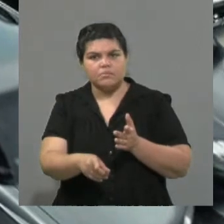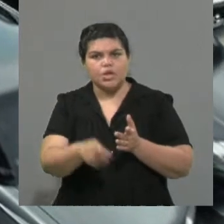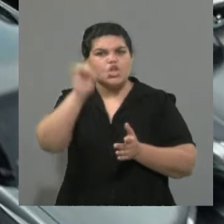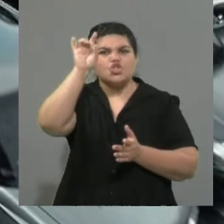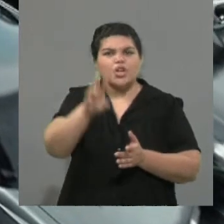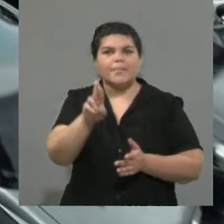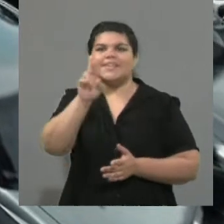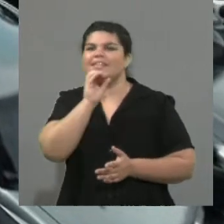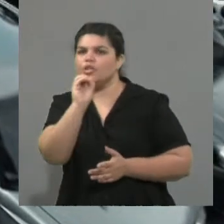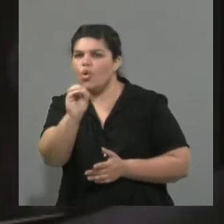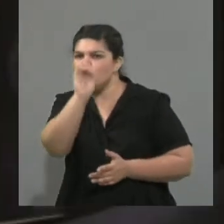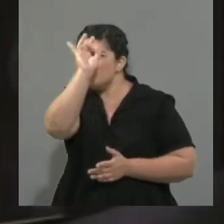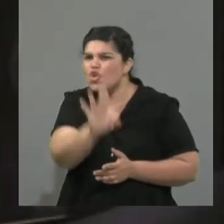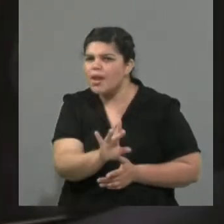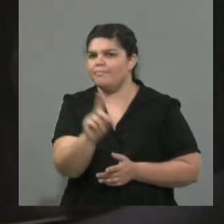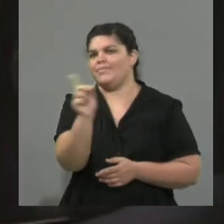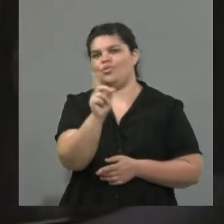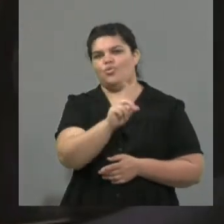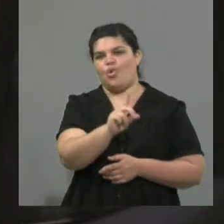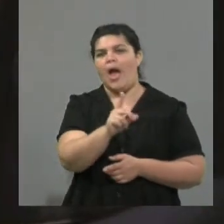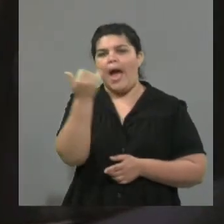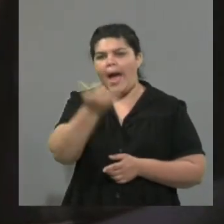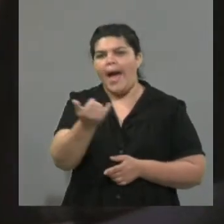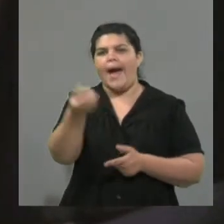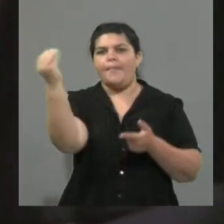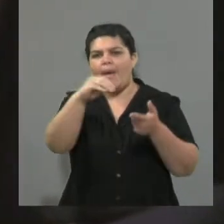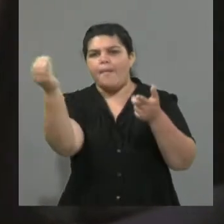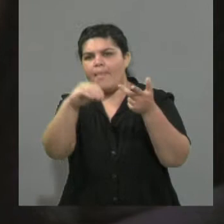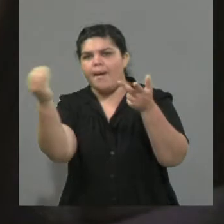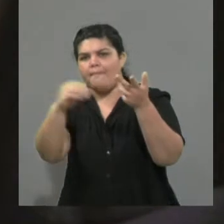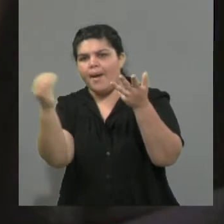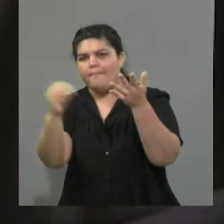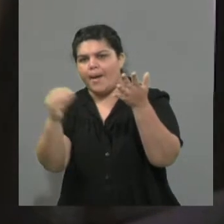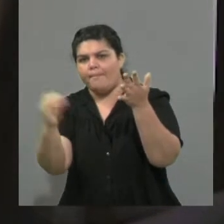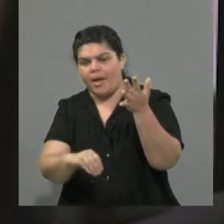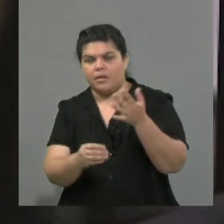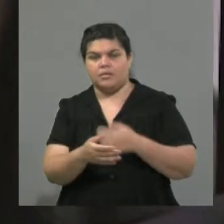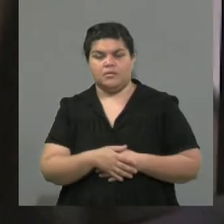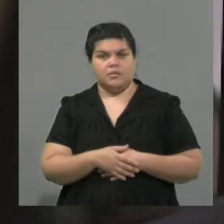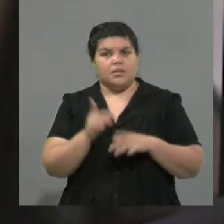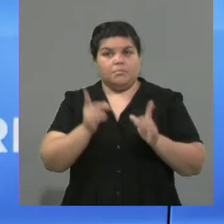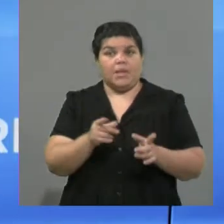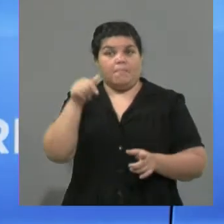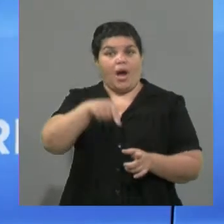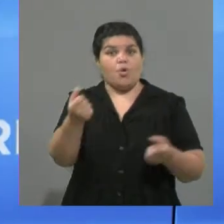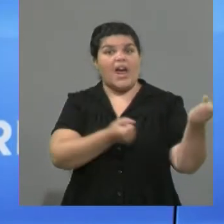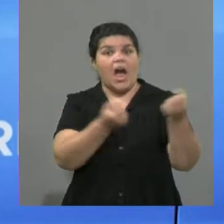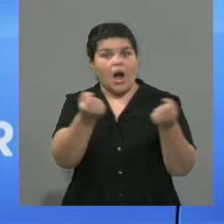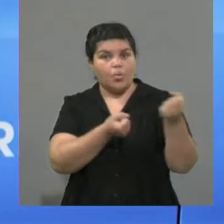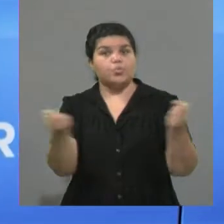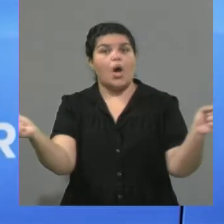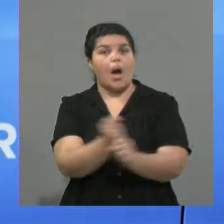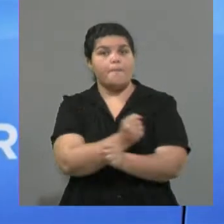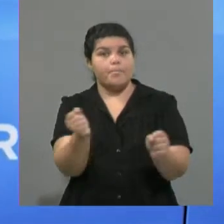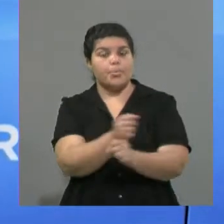que además, insisto en esto, muchos vehículos que están hoy aprobándose por la RTO